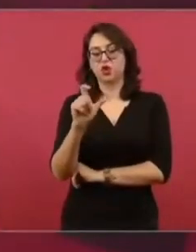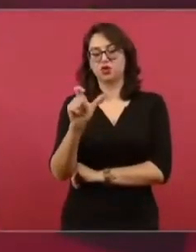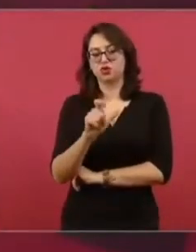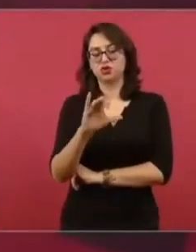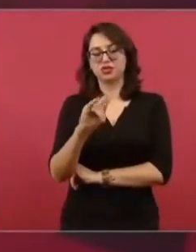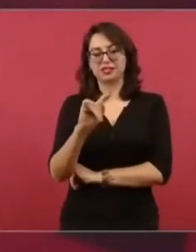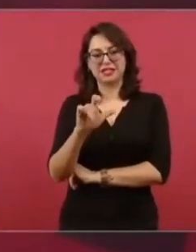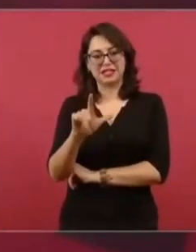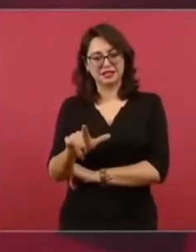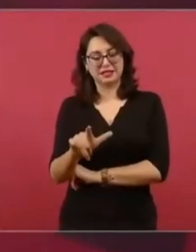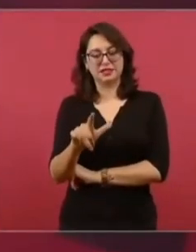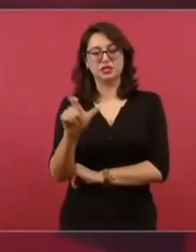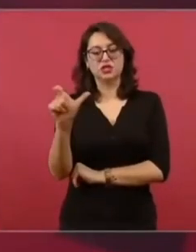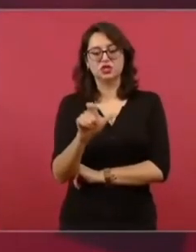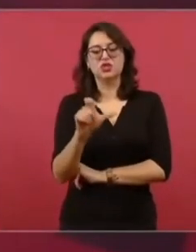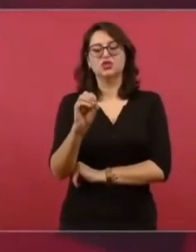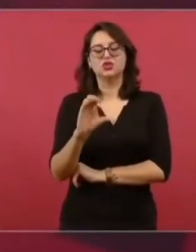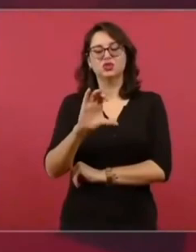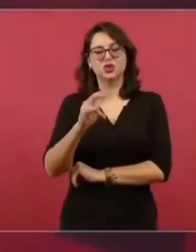contra